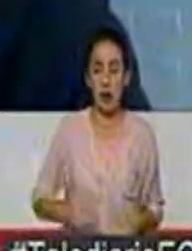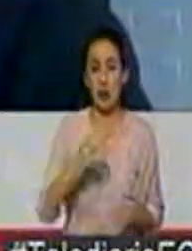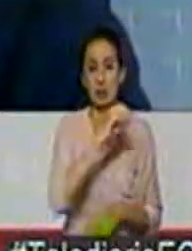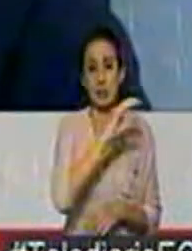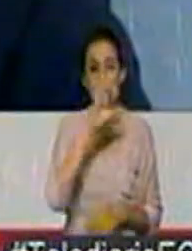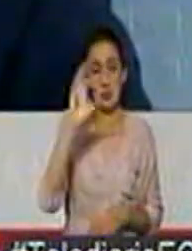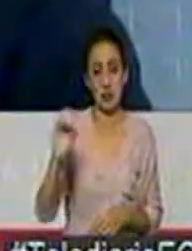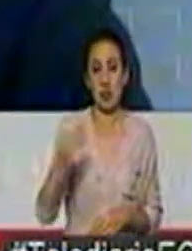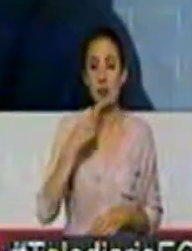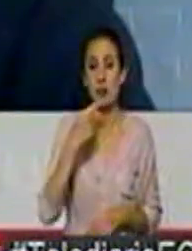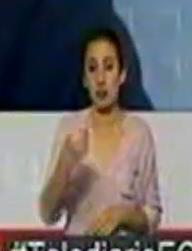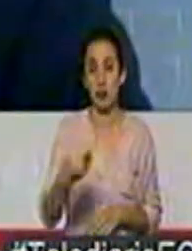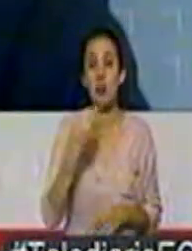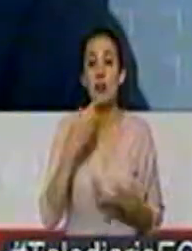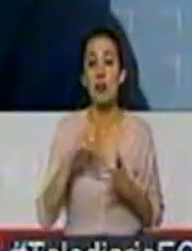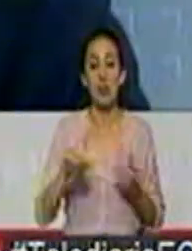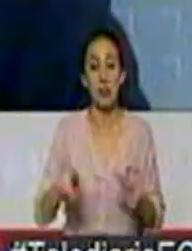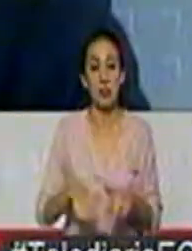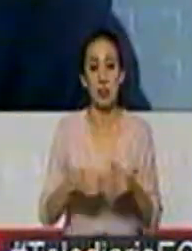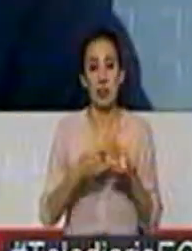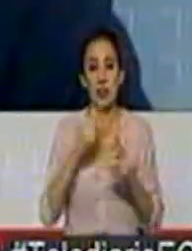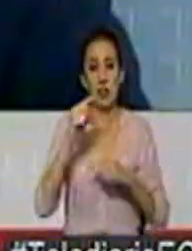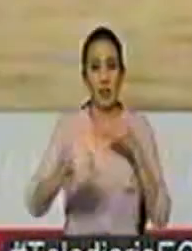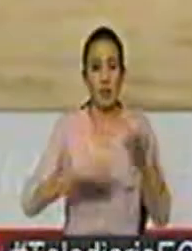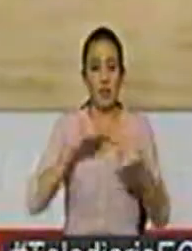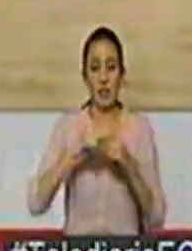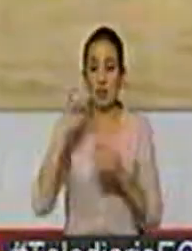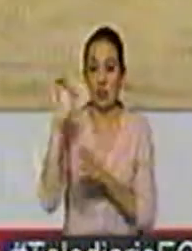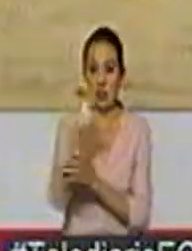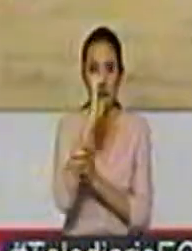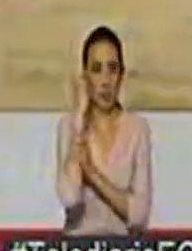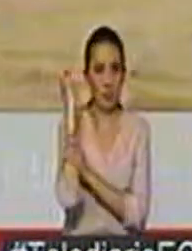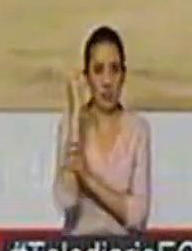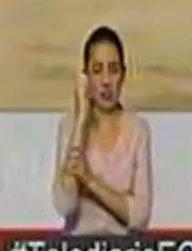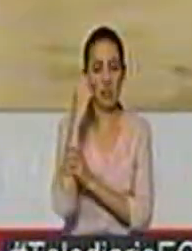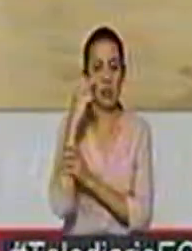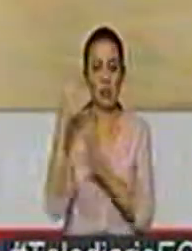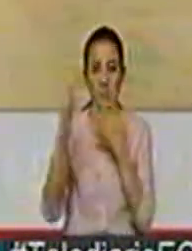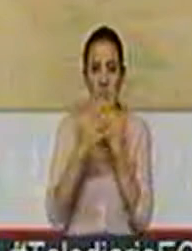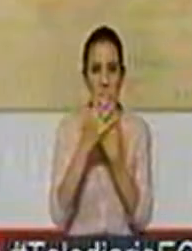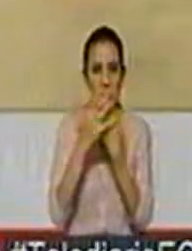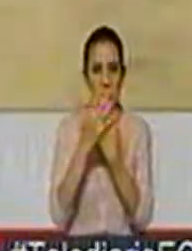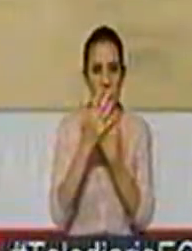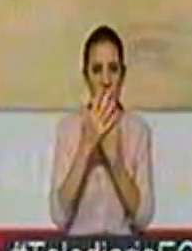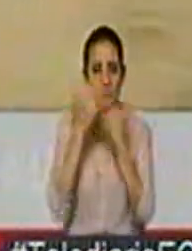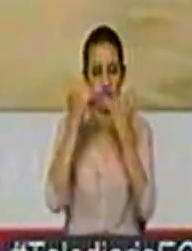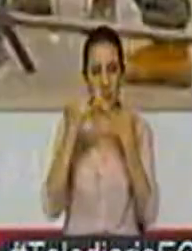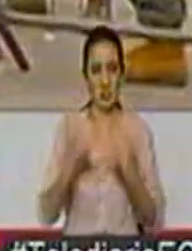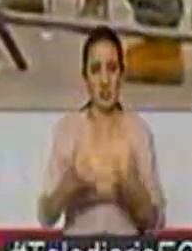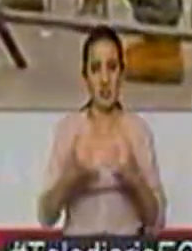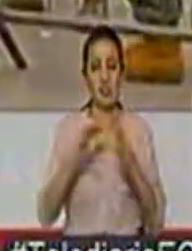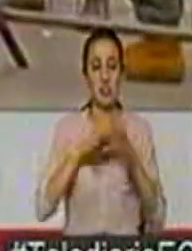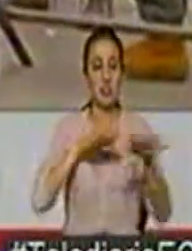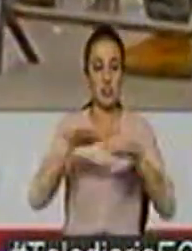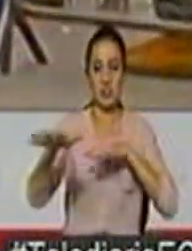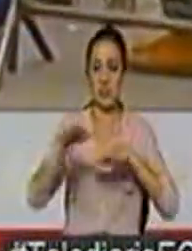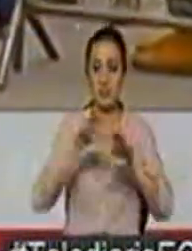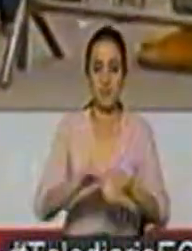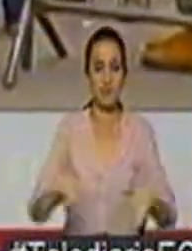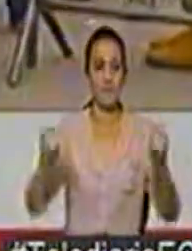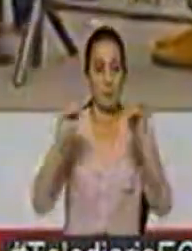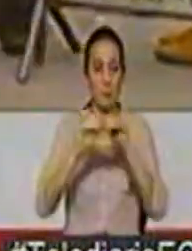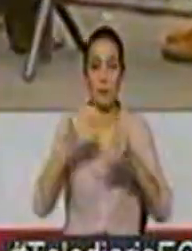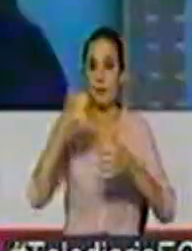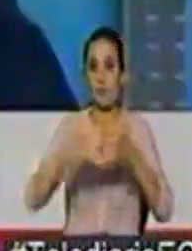Otto Sonnenholzner, indicó que tras haberse declarado el estado de emergencia para el sistema penitenciario, acciones como esta forman parte de